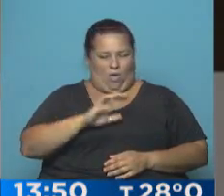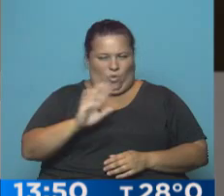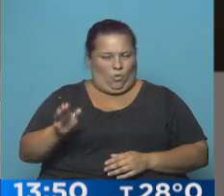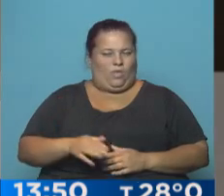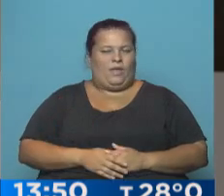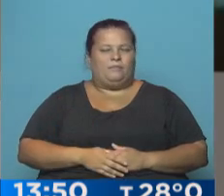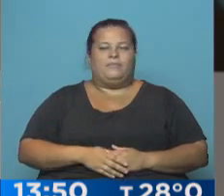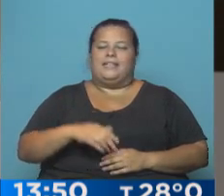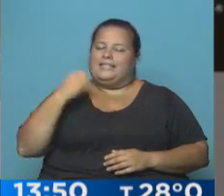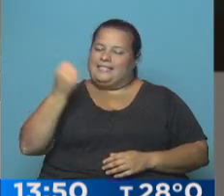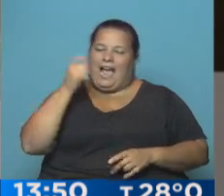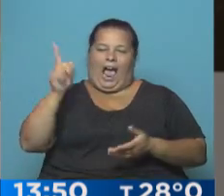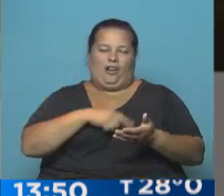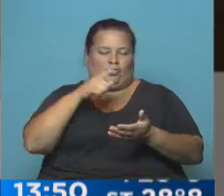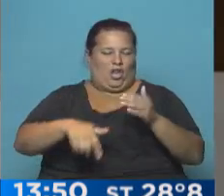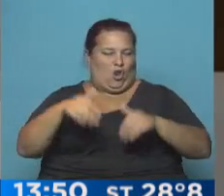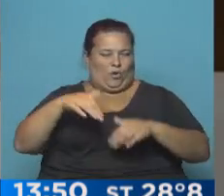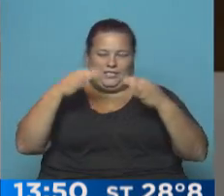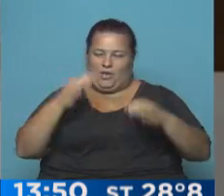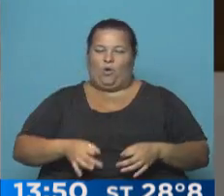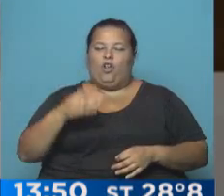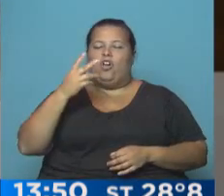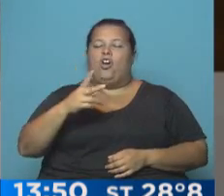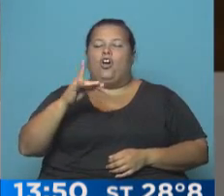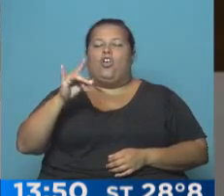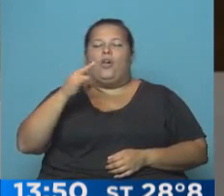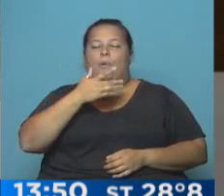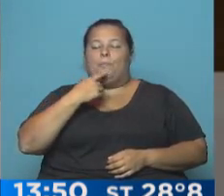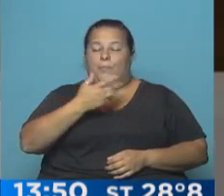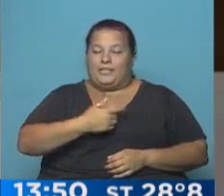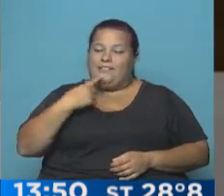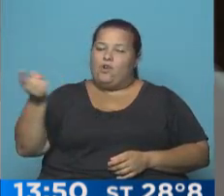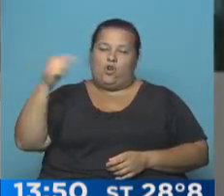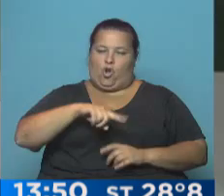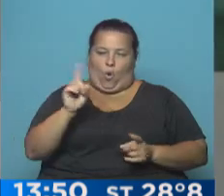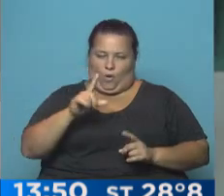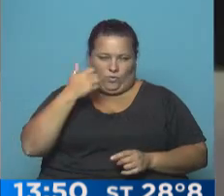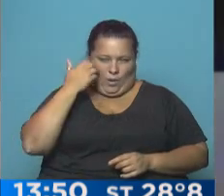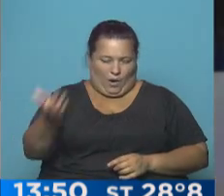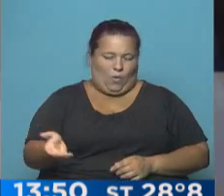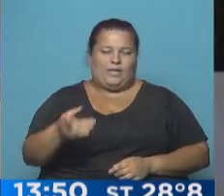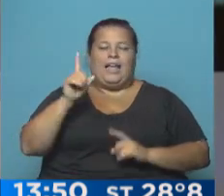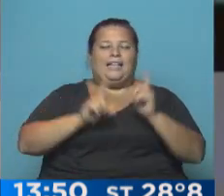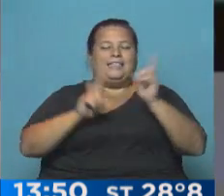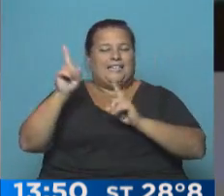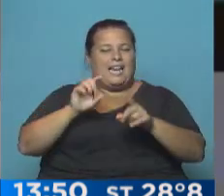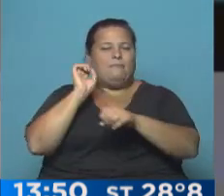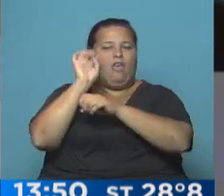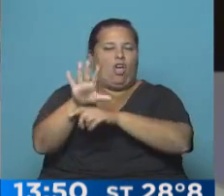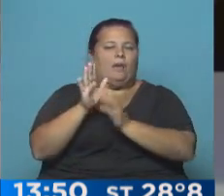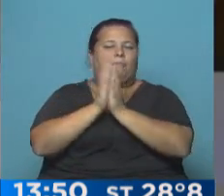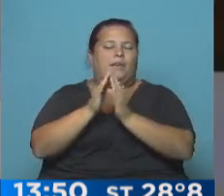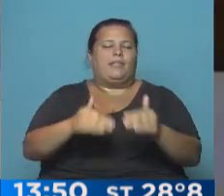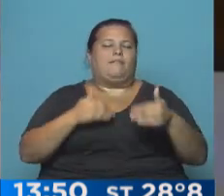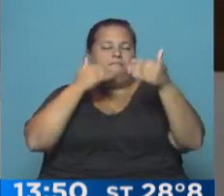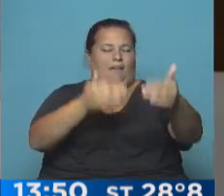duda. Van a impugnar las elecciones. D'Onofrio dijo que River no va a volver, que es una vergüenza. Tinelli mandó una carta pidiendo